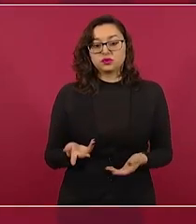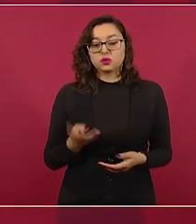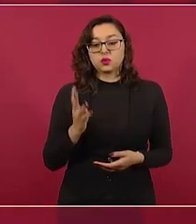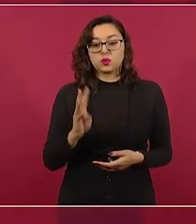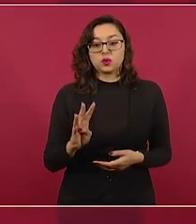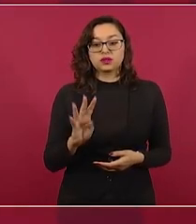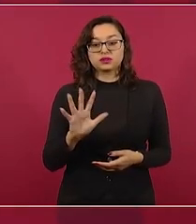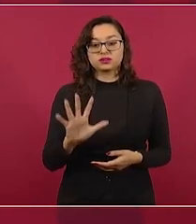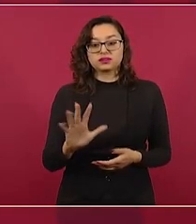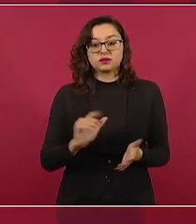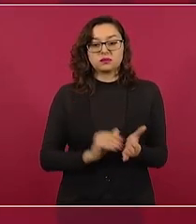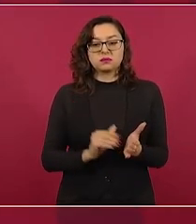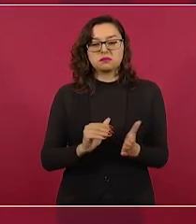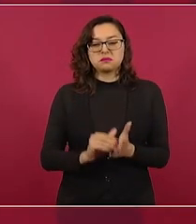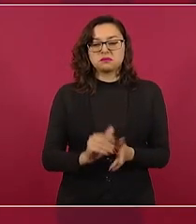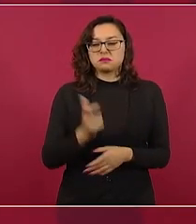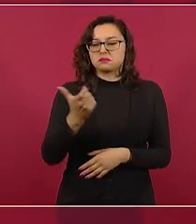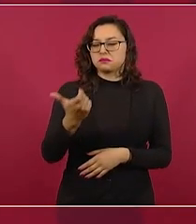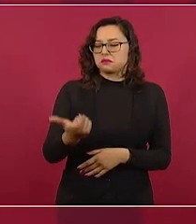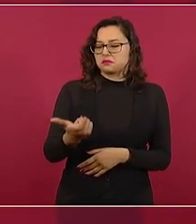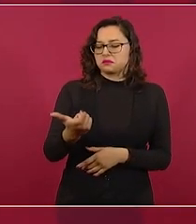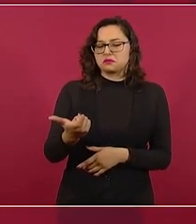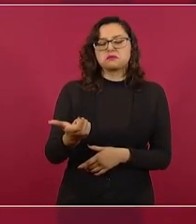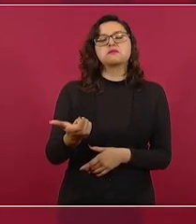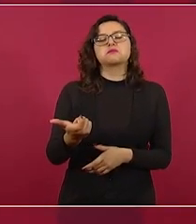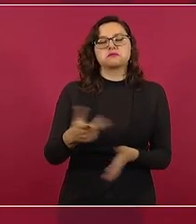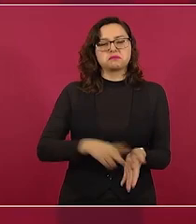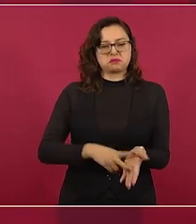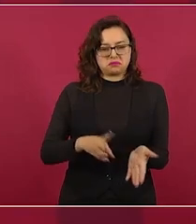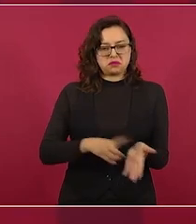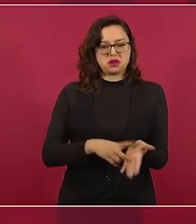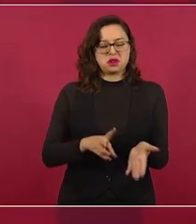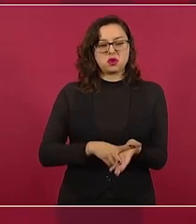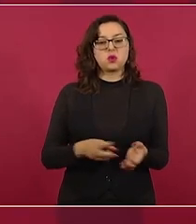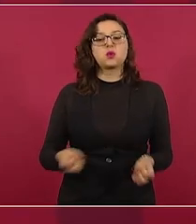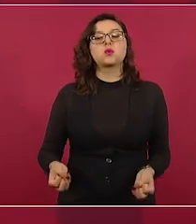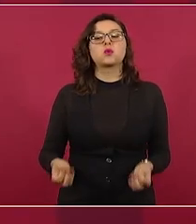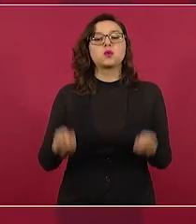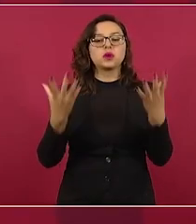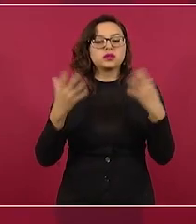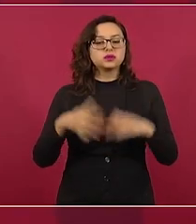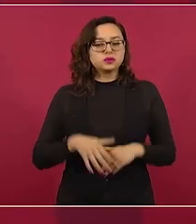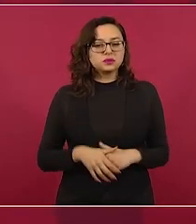4 o 5 mil millones. Bueno, pues lo que necesitamos para